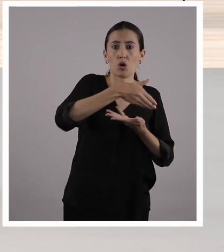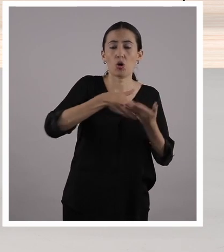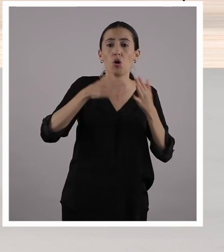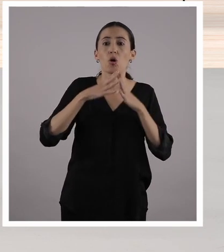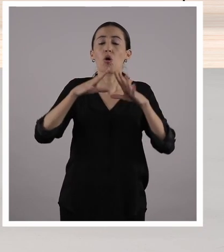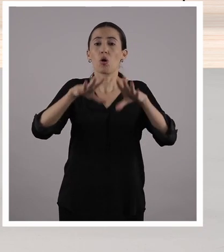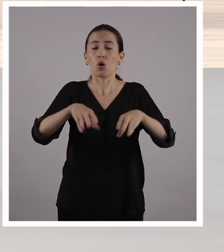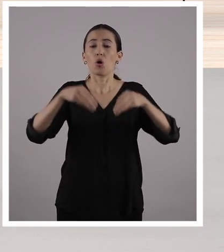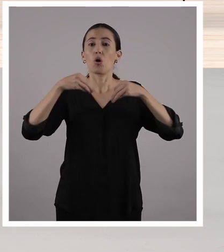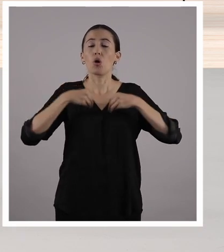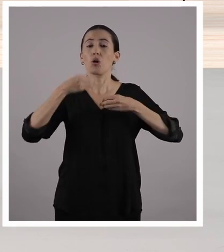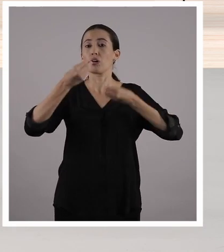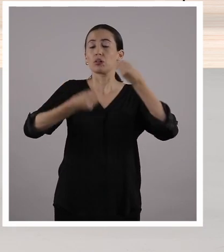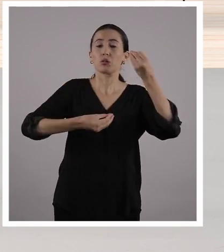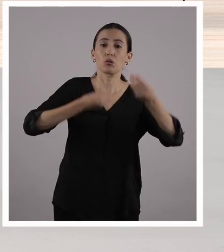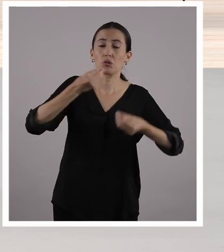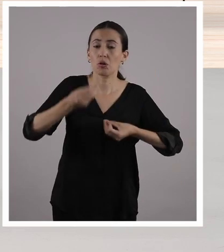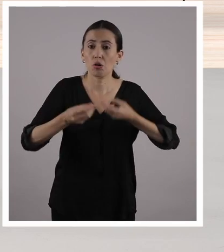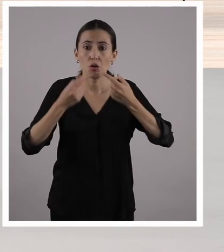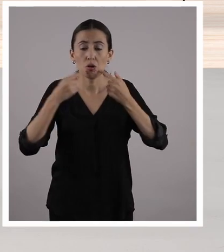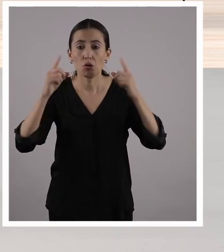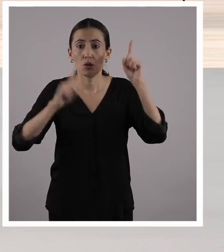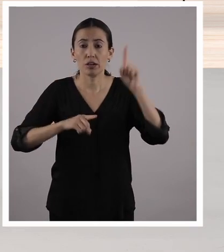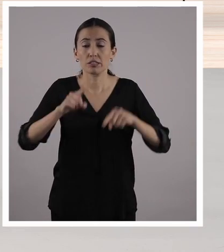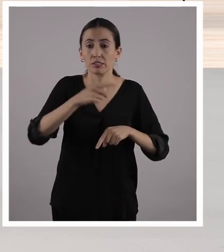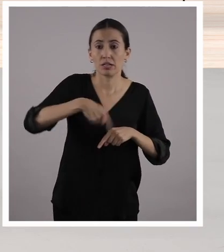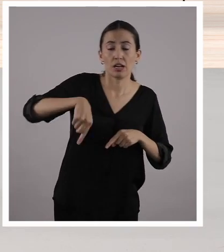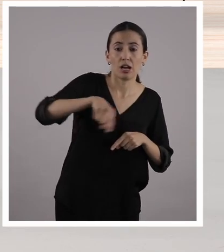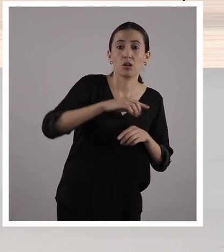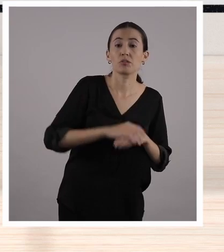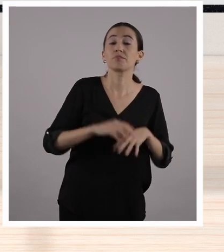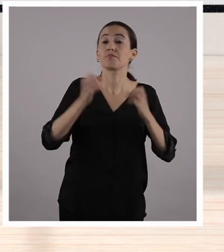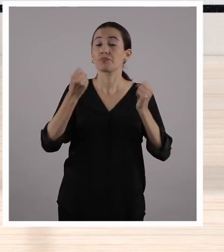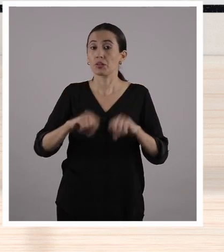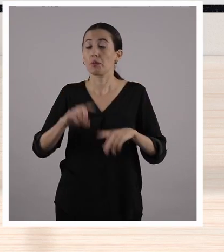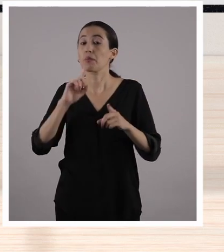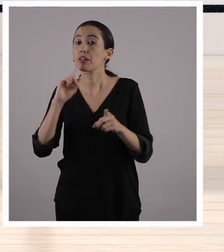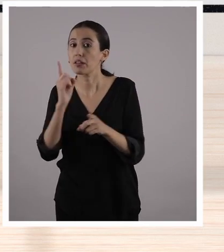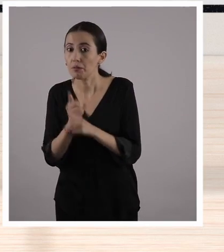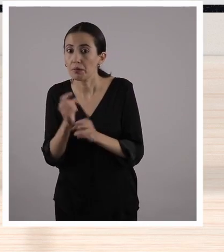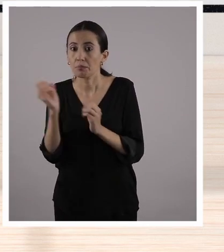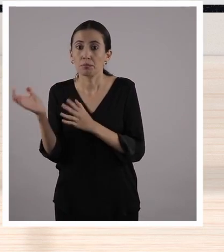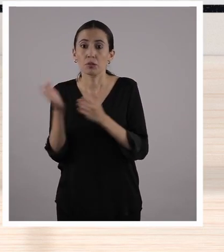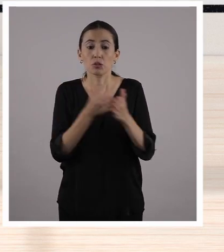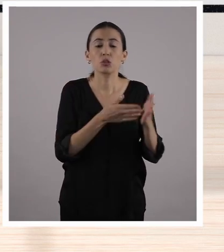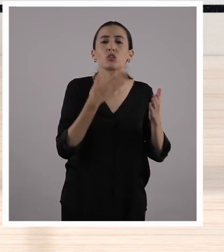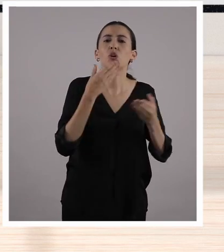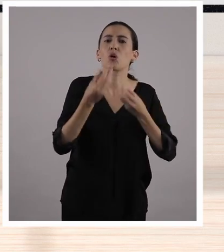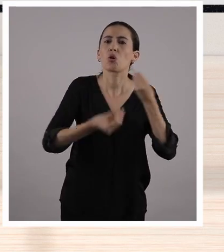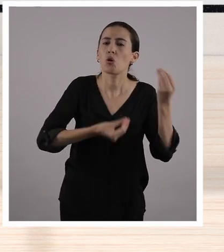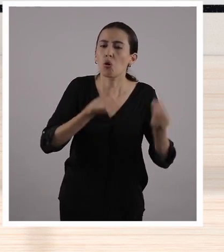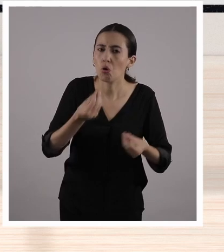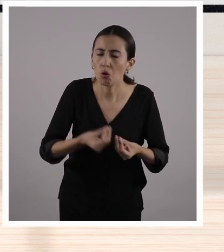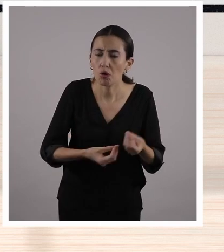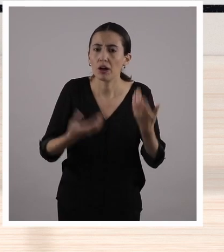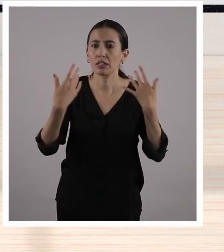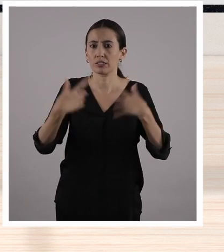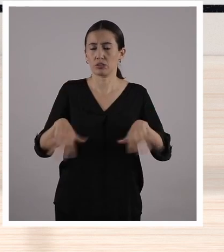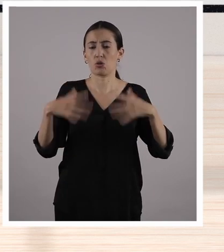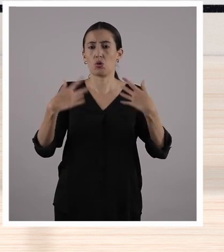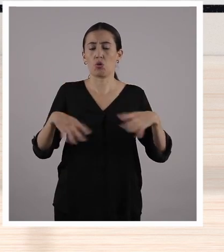imaginarios. Ahí se da esa relación tan bonita de lo real con lo imaginario. También tenemos que tener presente que en los lugares hay un